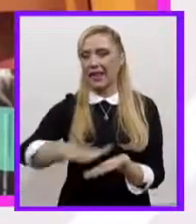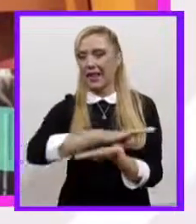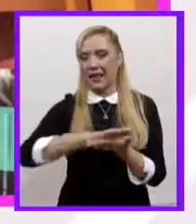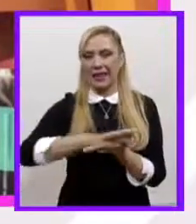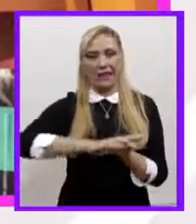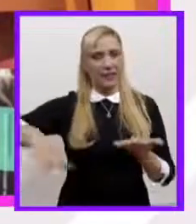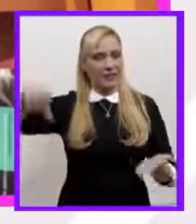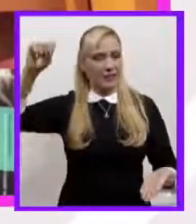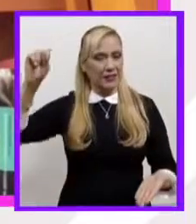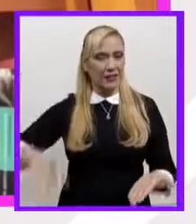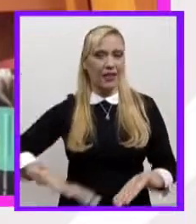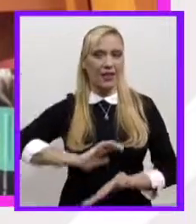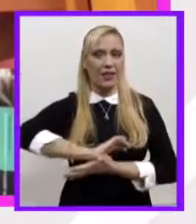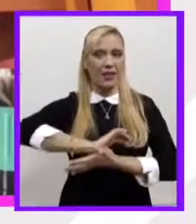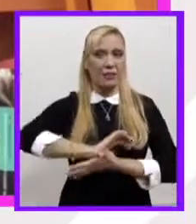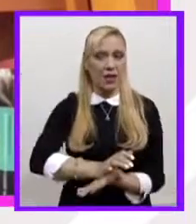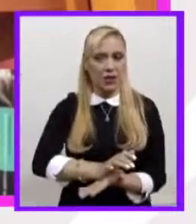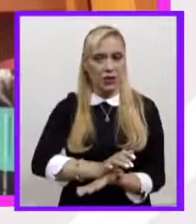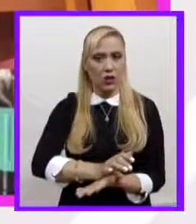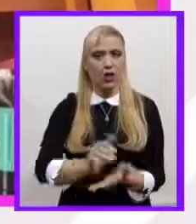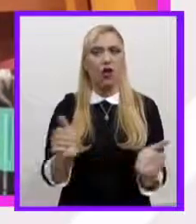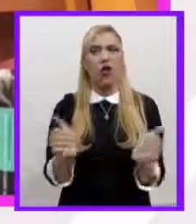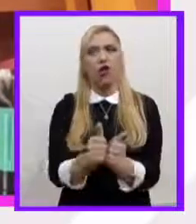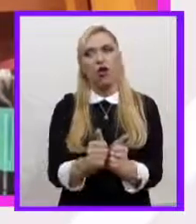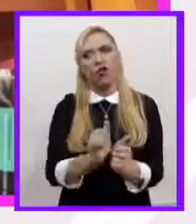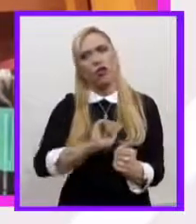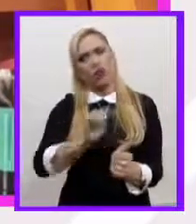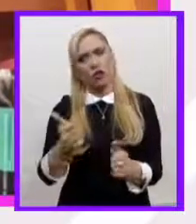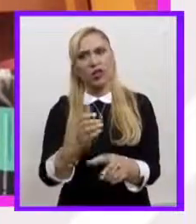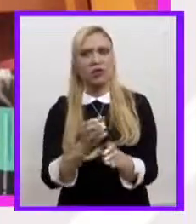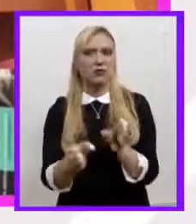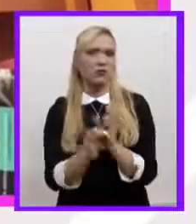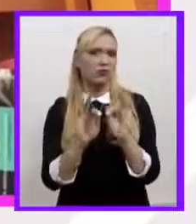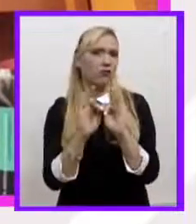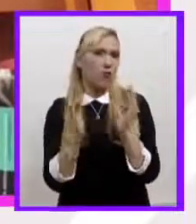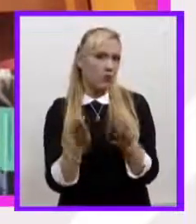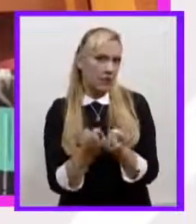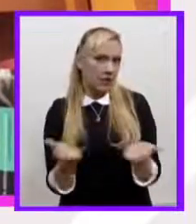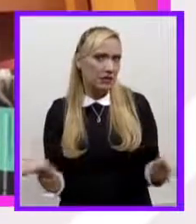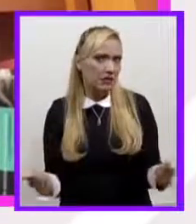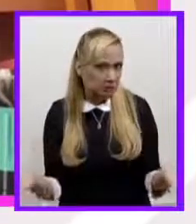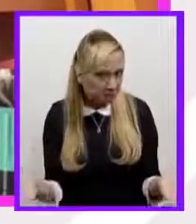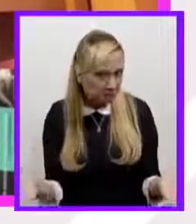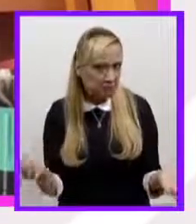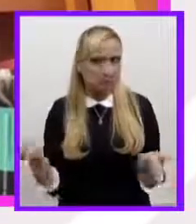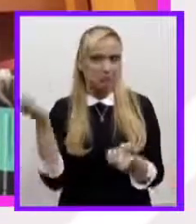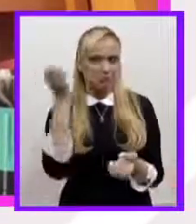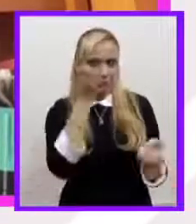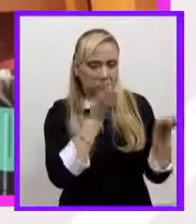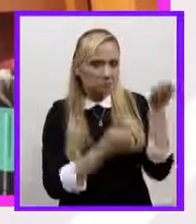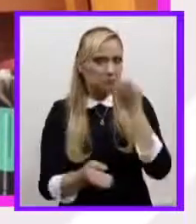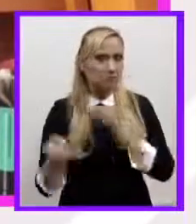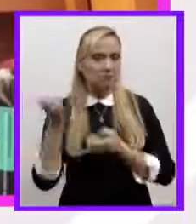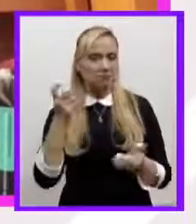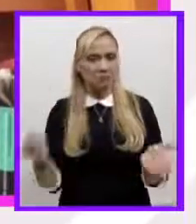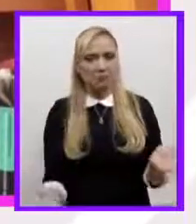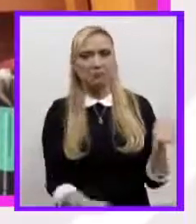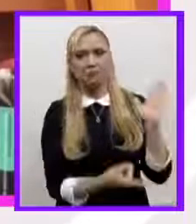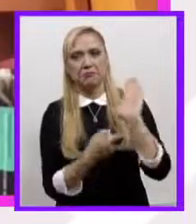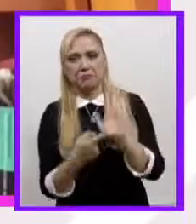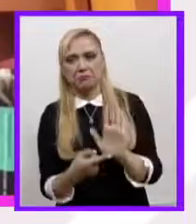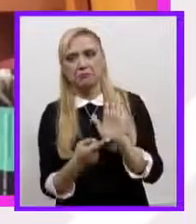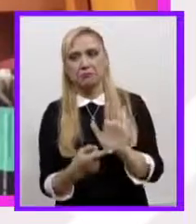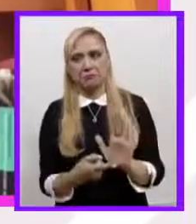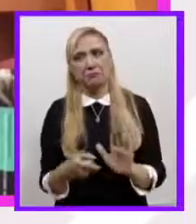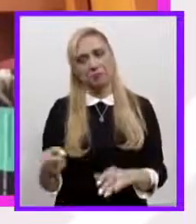la discriminación a través de pues medidas puntuales, ¿no? Me parece que el diagnóstico que se hace para presentar estas